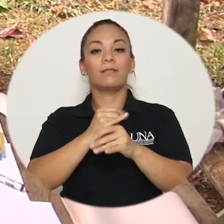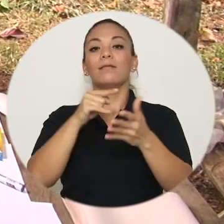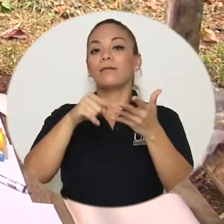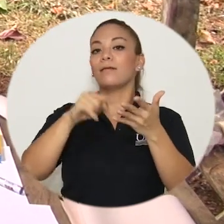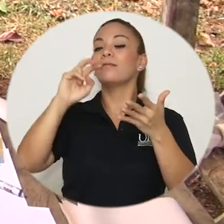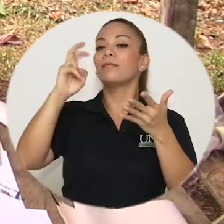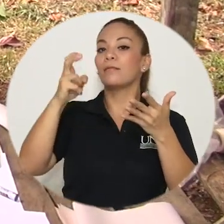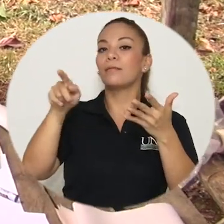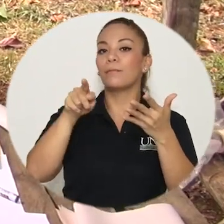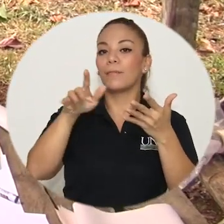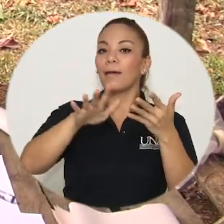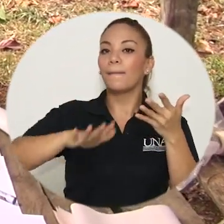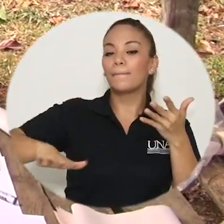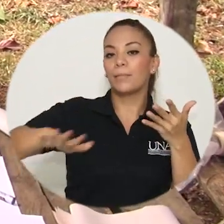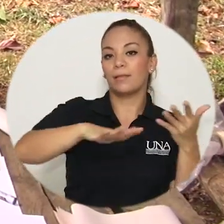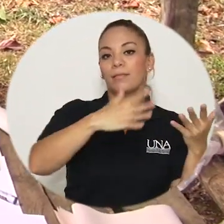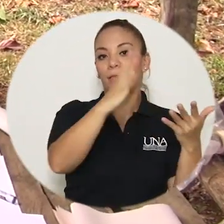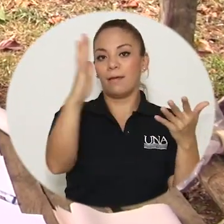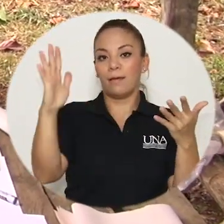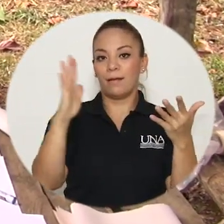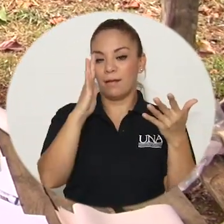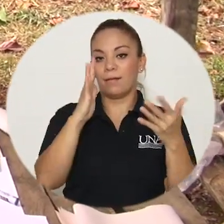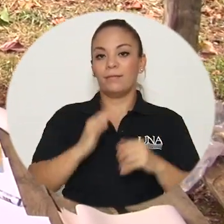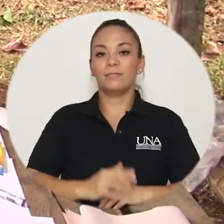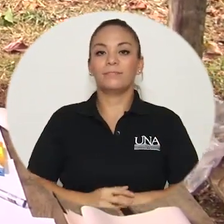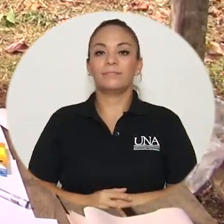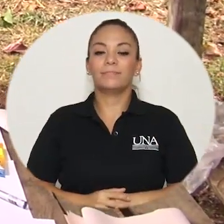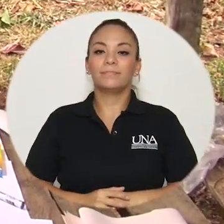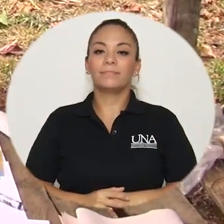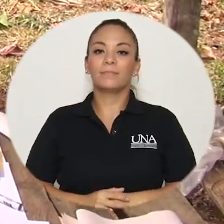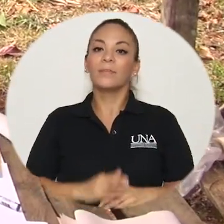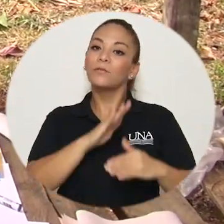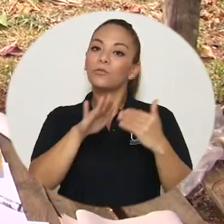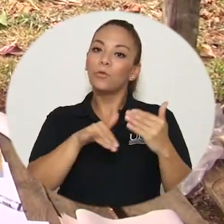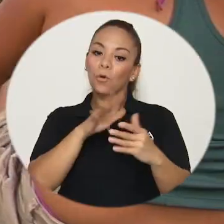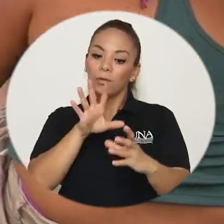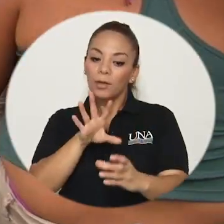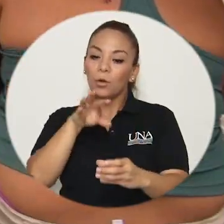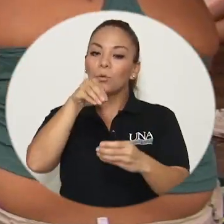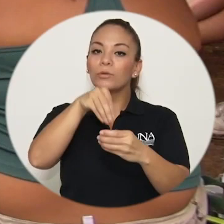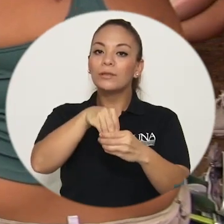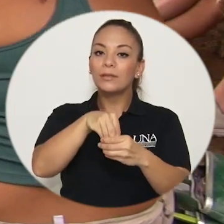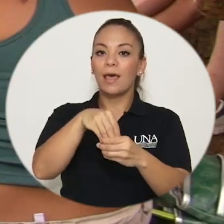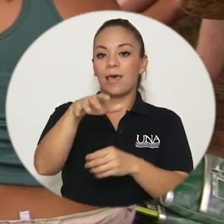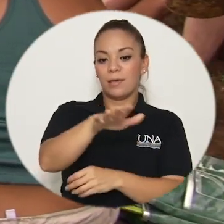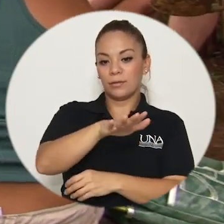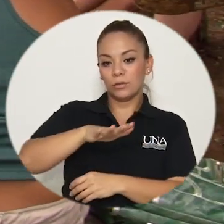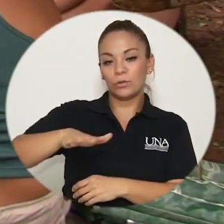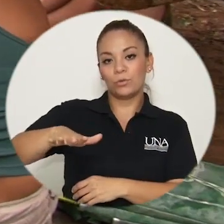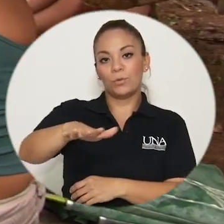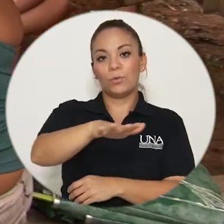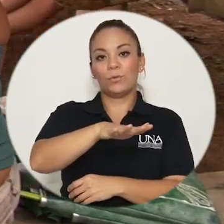incluso de ámbito ambiental, que están en el contexto